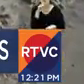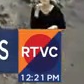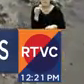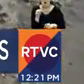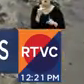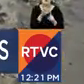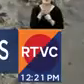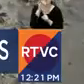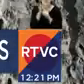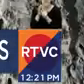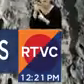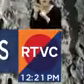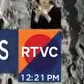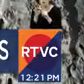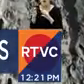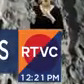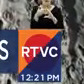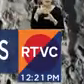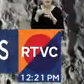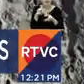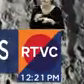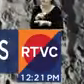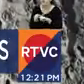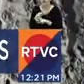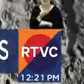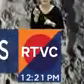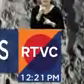temperatura causada en condiciones climáticas de origen natural.